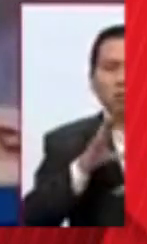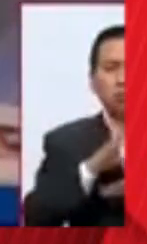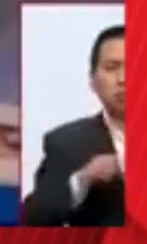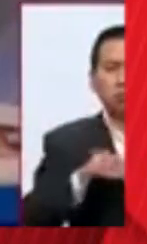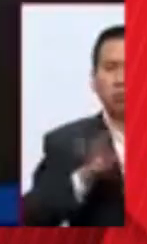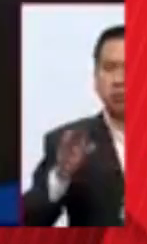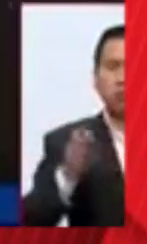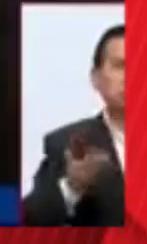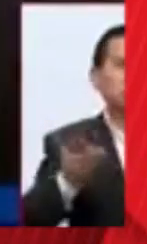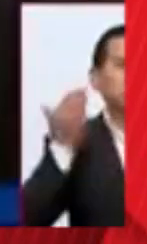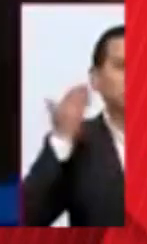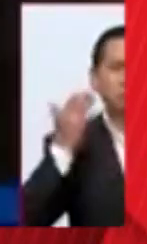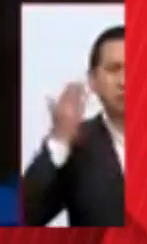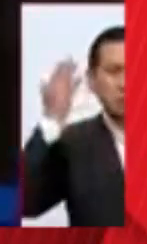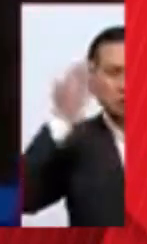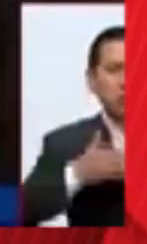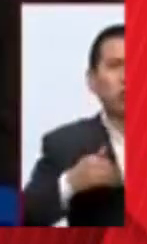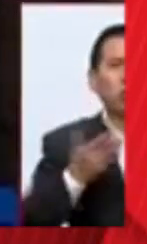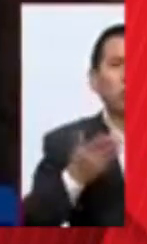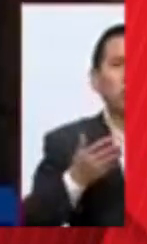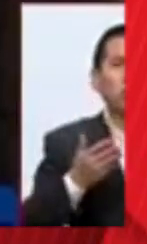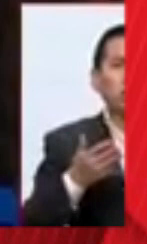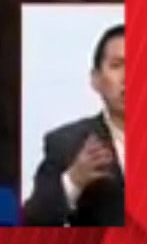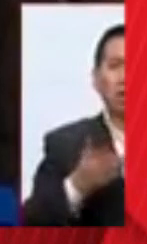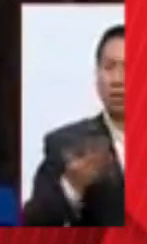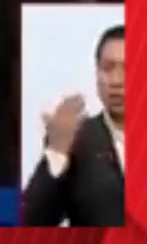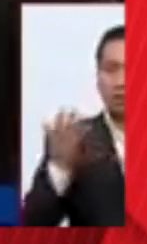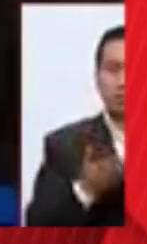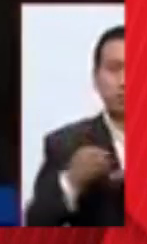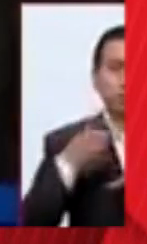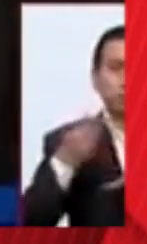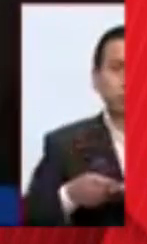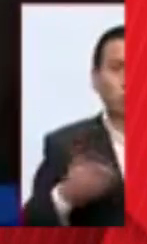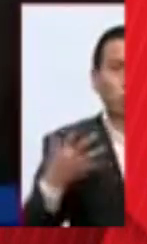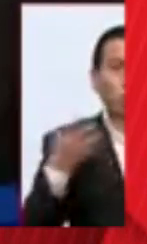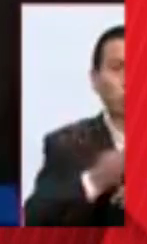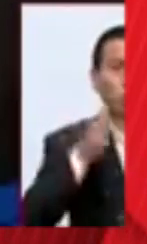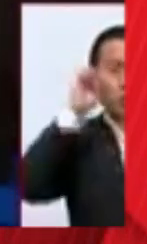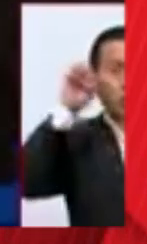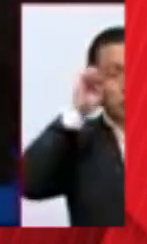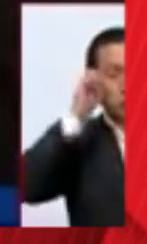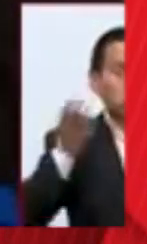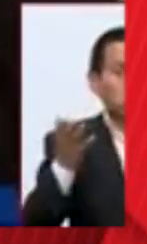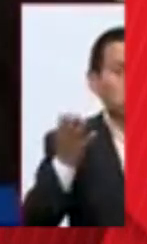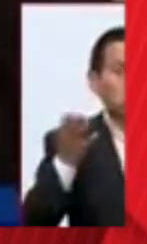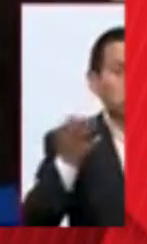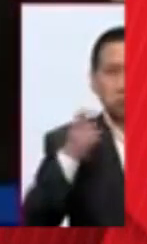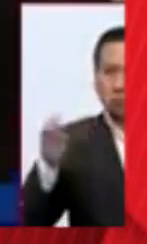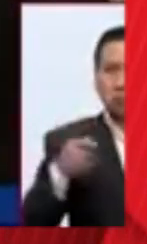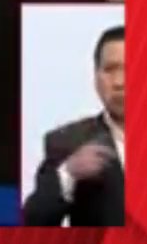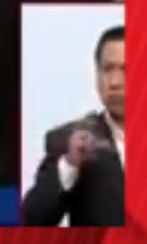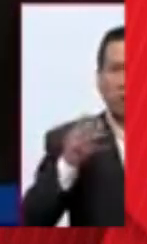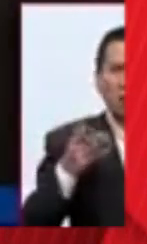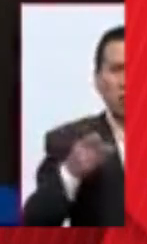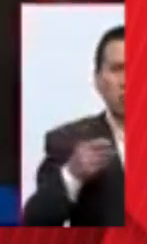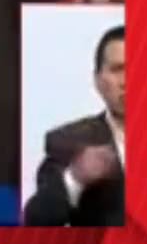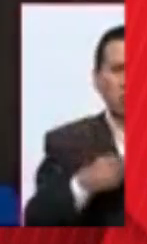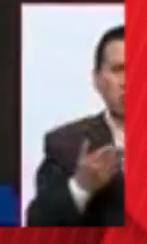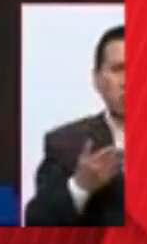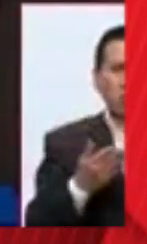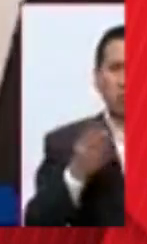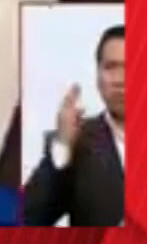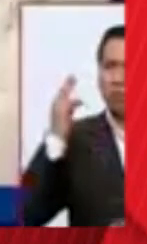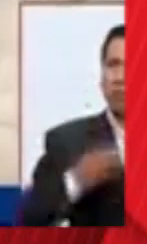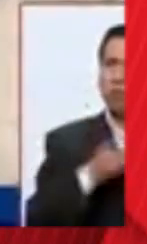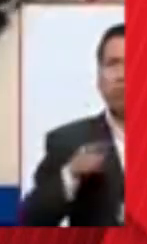su pasado tan negro después del golpe de Estado? ¿Quién puede decir que no hay golpe de Estado? El mundo